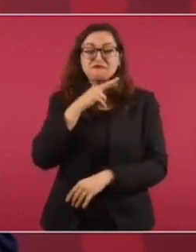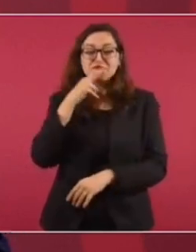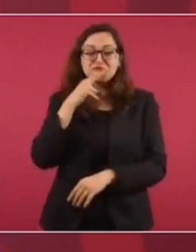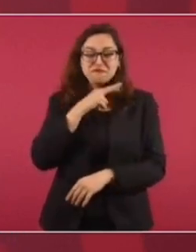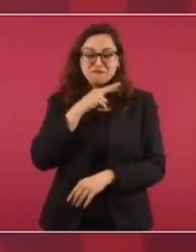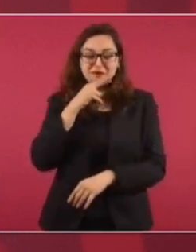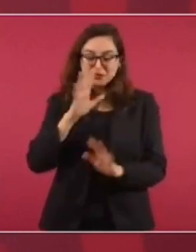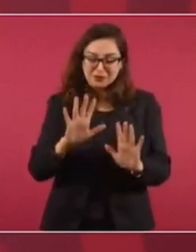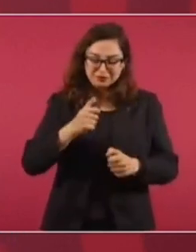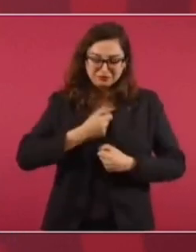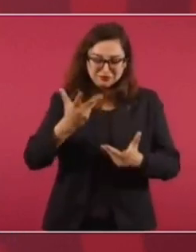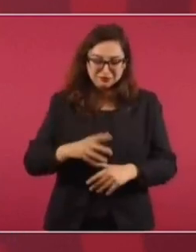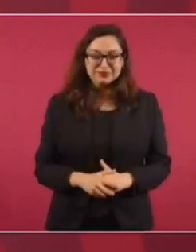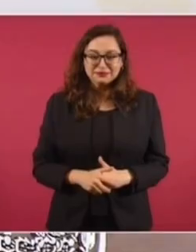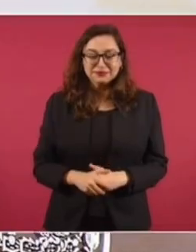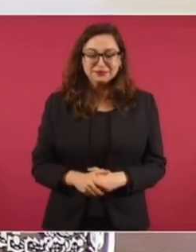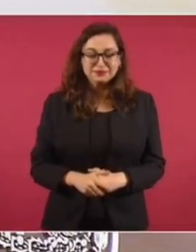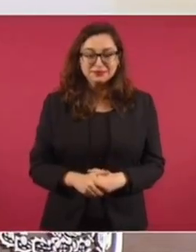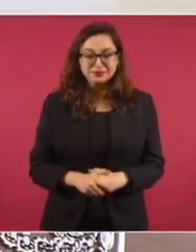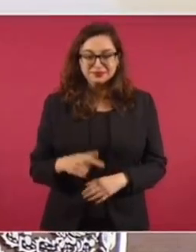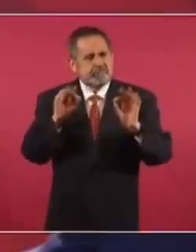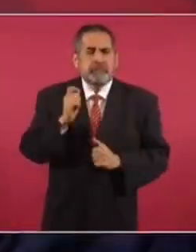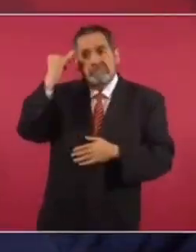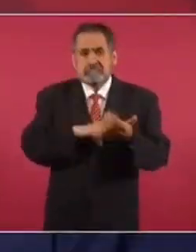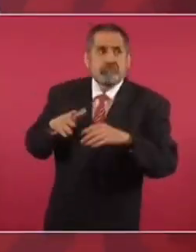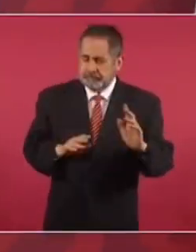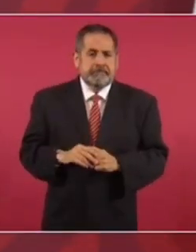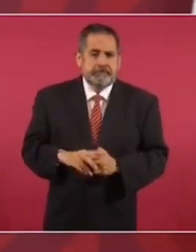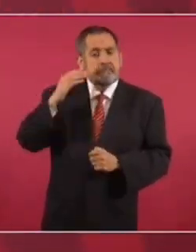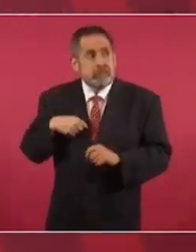si no me voy a quedar con un mal sabor.